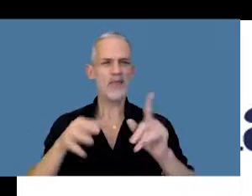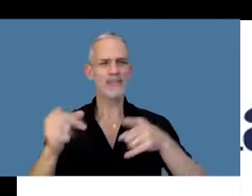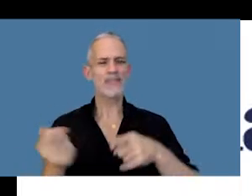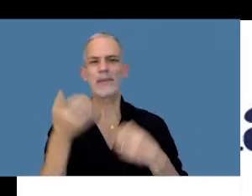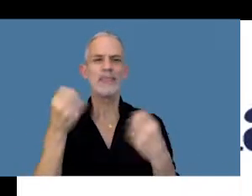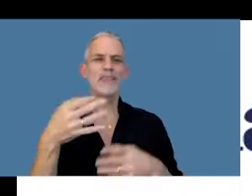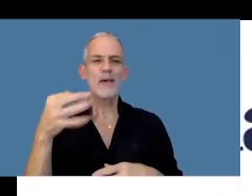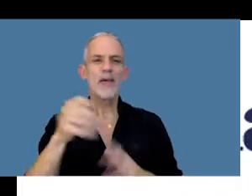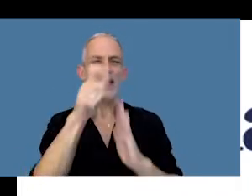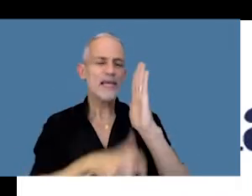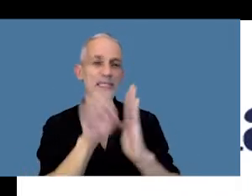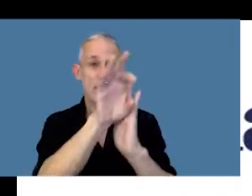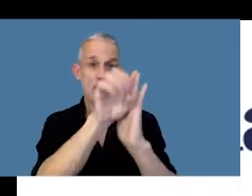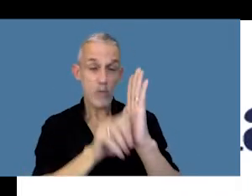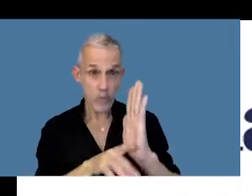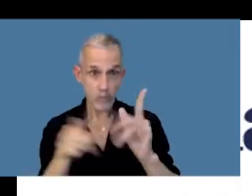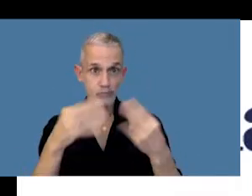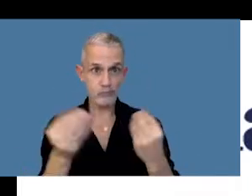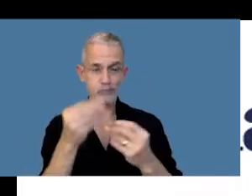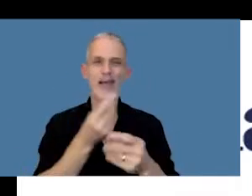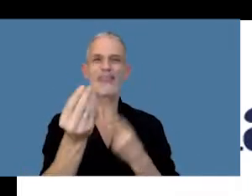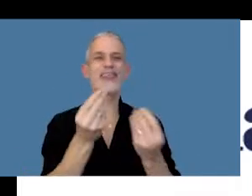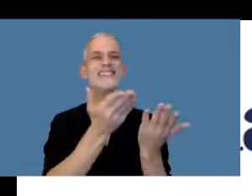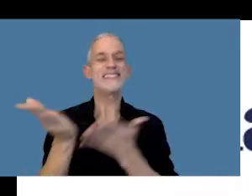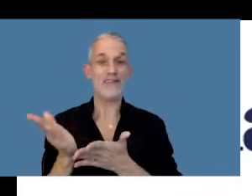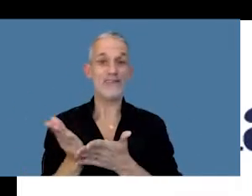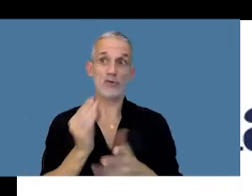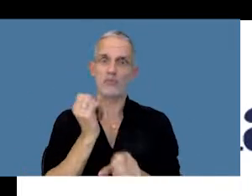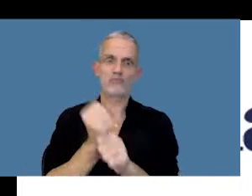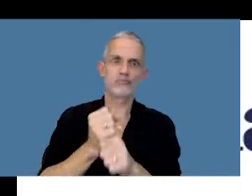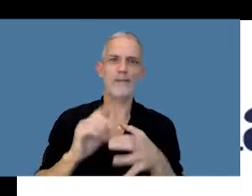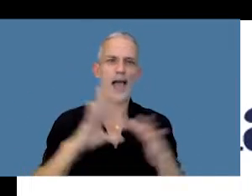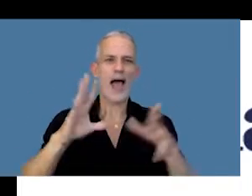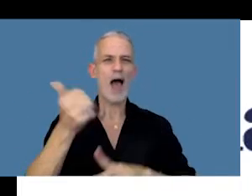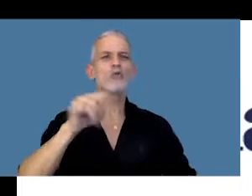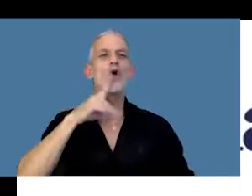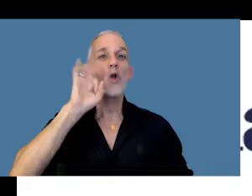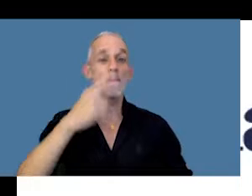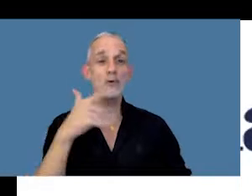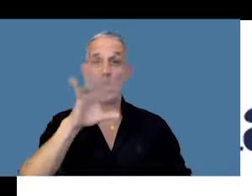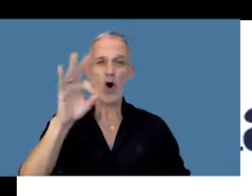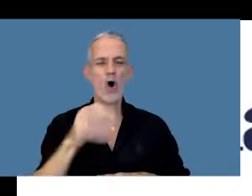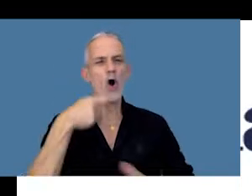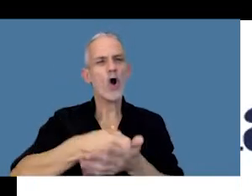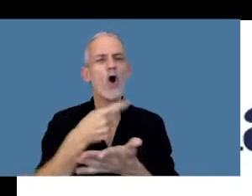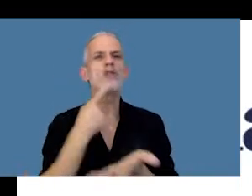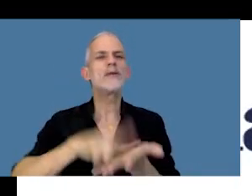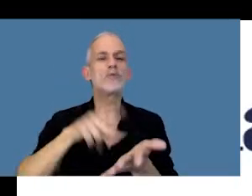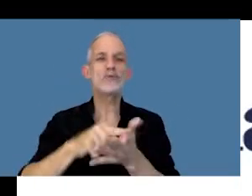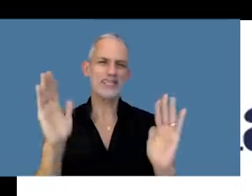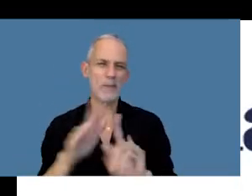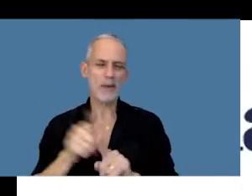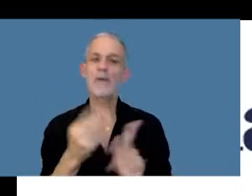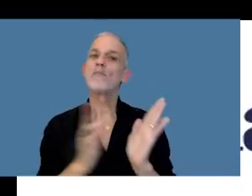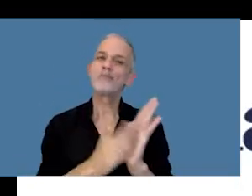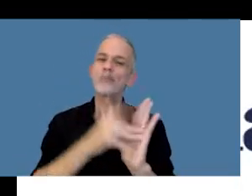nómina de prestadores de servicios que revistan como trabajadores autónomos y pequeños contribuyentes adheridos al